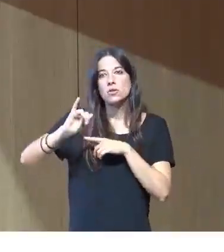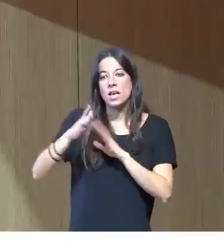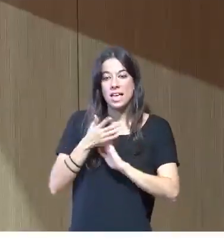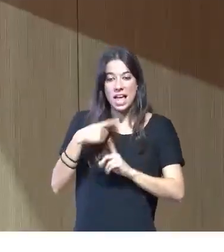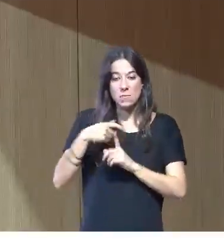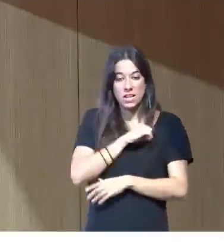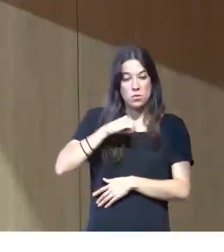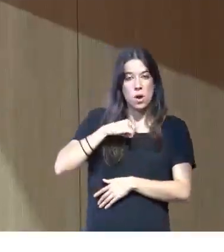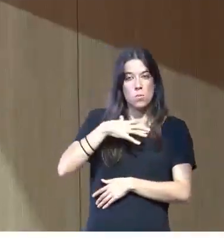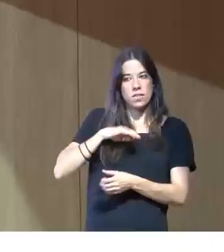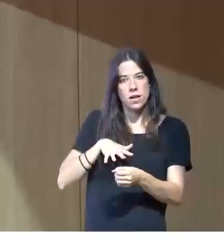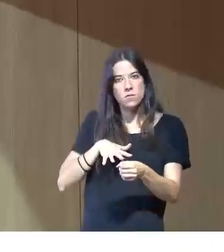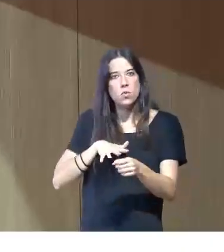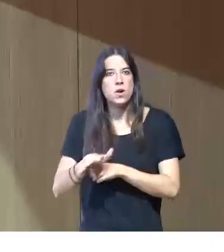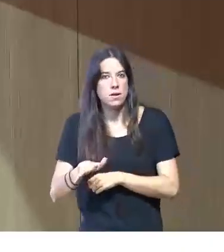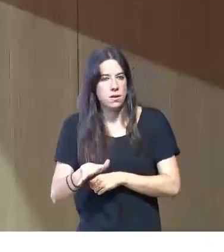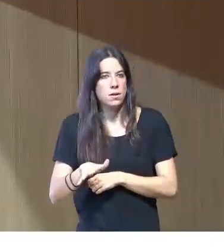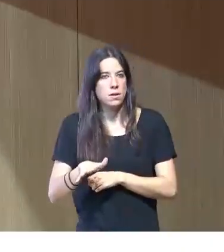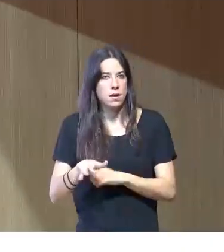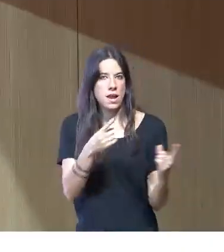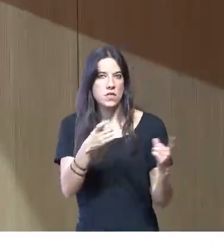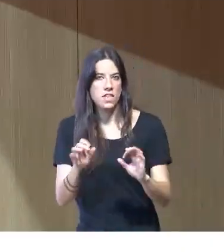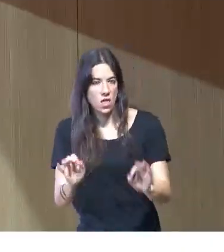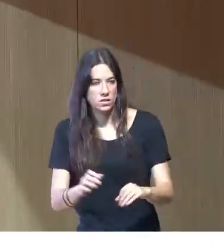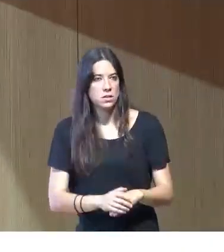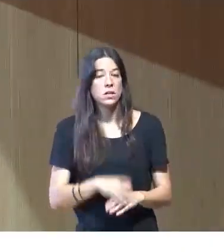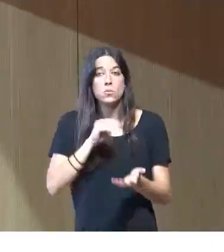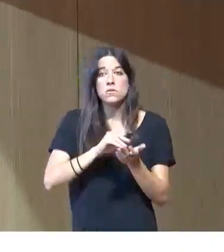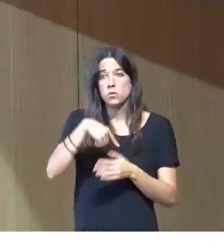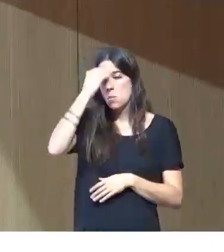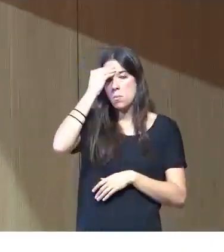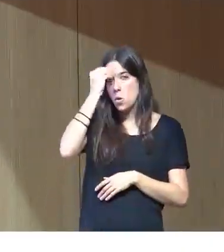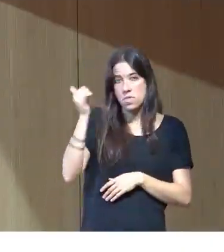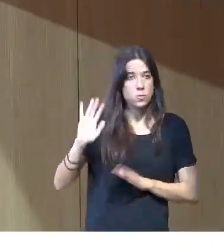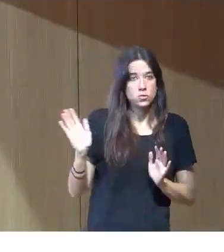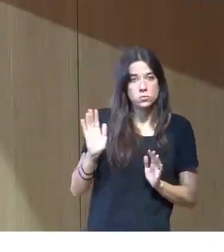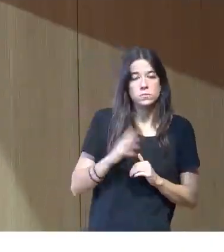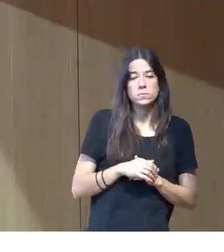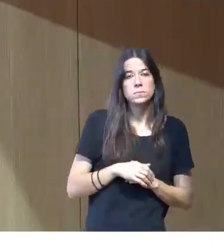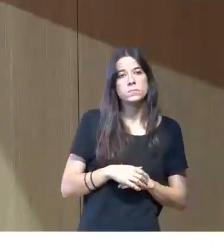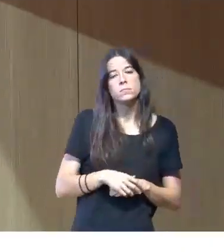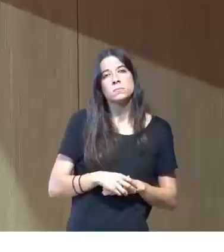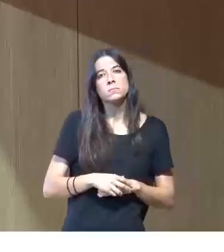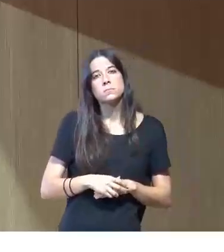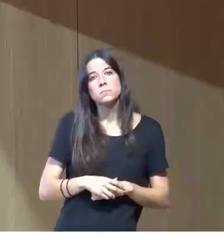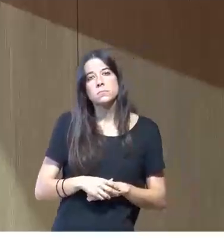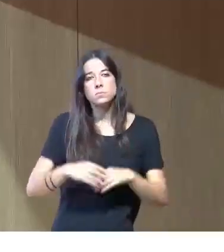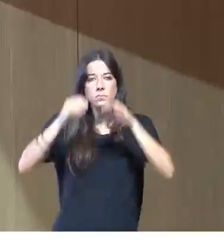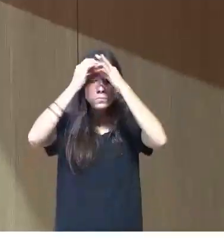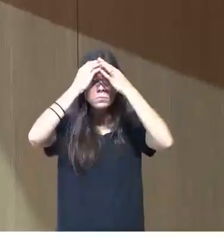en La Búsqueda de empleo y que en ocasiones perdemos de vista en esta